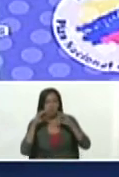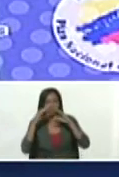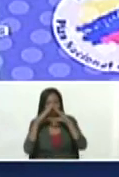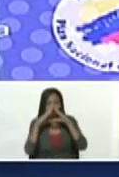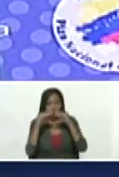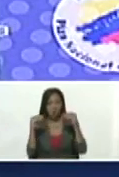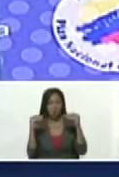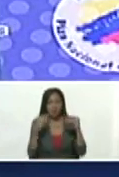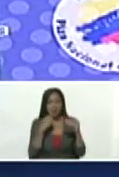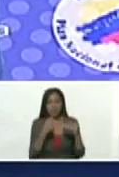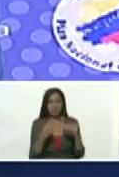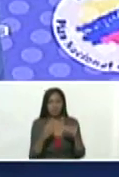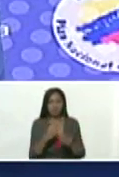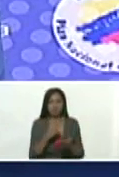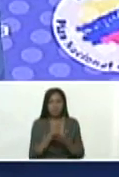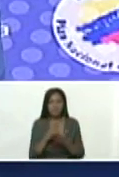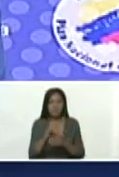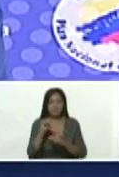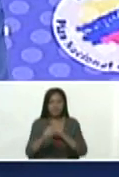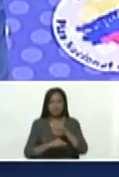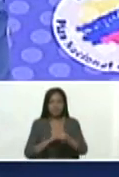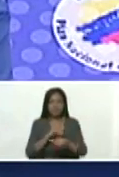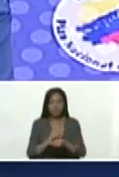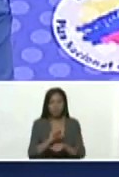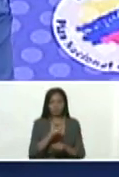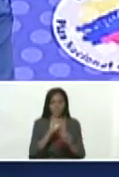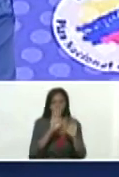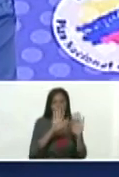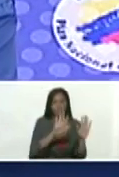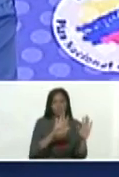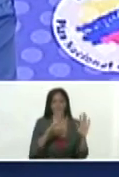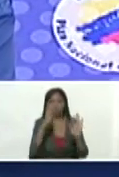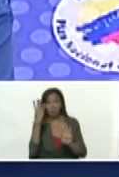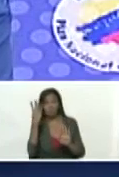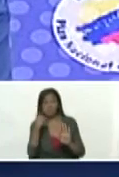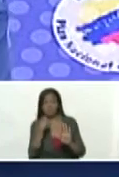Lo decía en el siglo XIX,